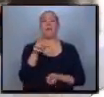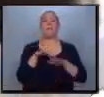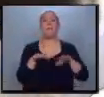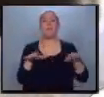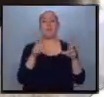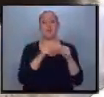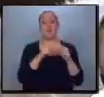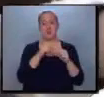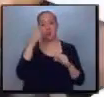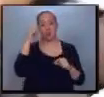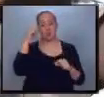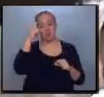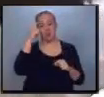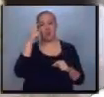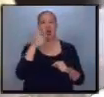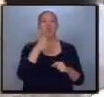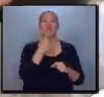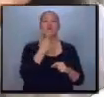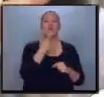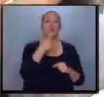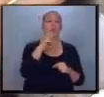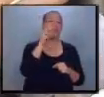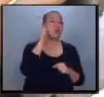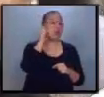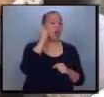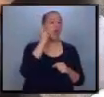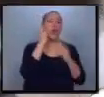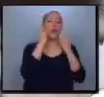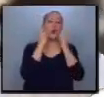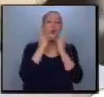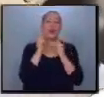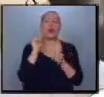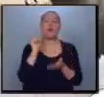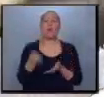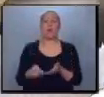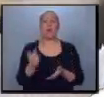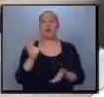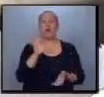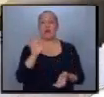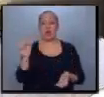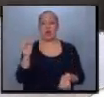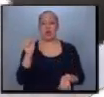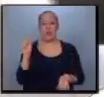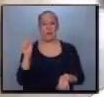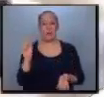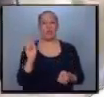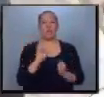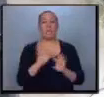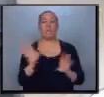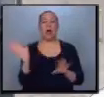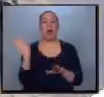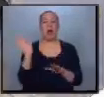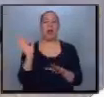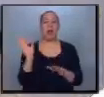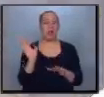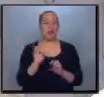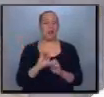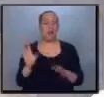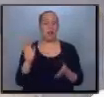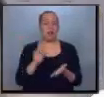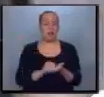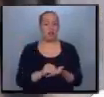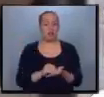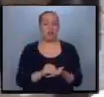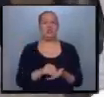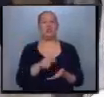10, un chico de 30 años, de barba, dejó 500 pesos de más. Entonces lo dejó. Y